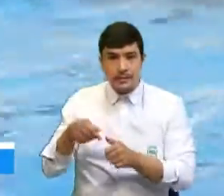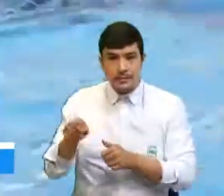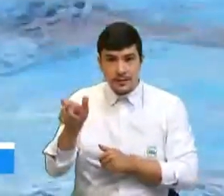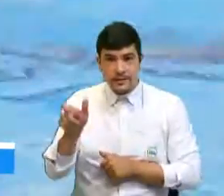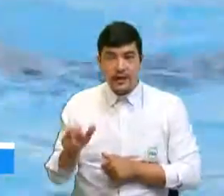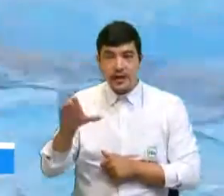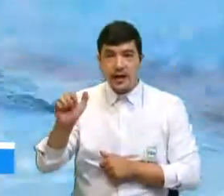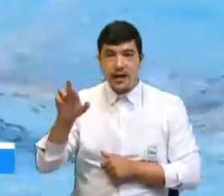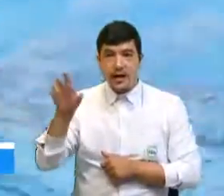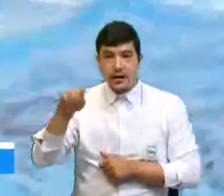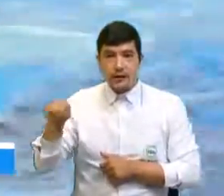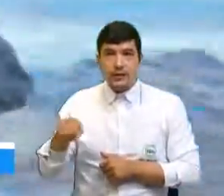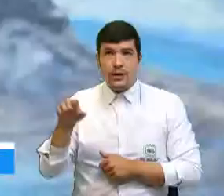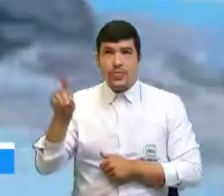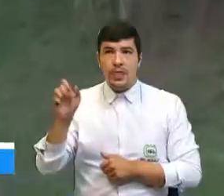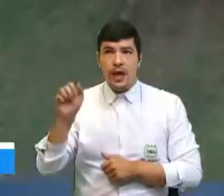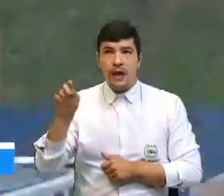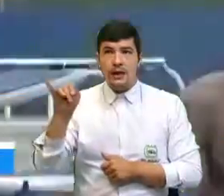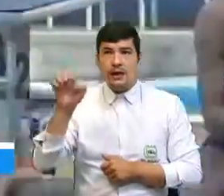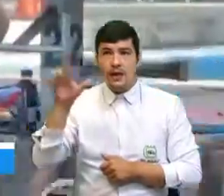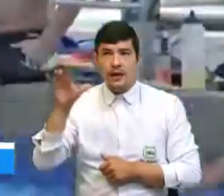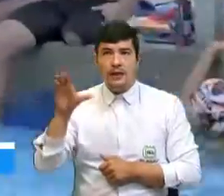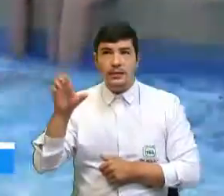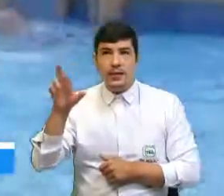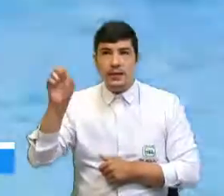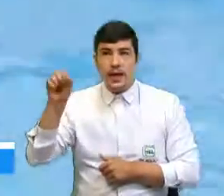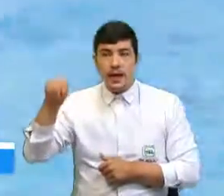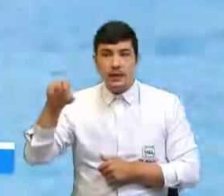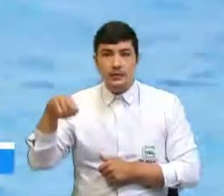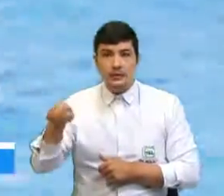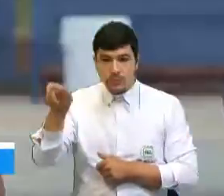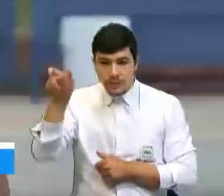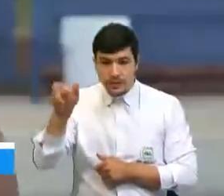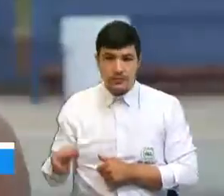nadador de corta estatura pero de grandes sueños, el de múltiples medallas y de enorme sonrisa.